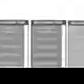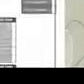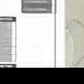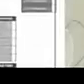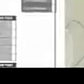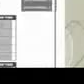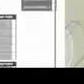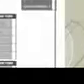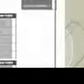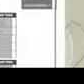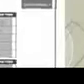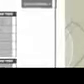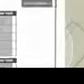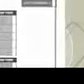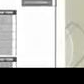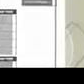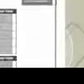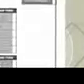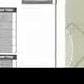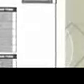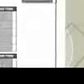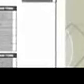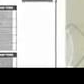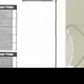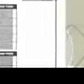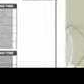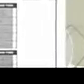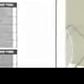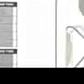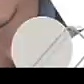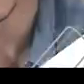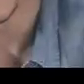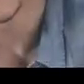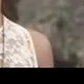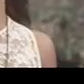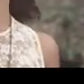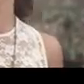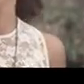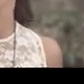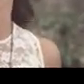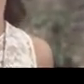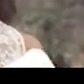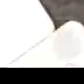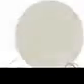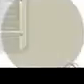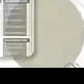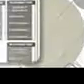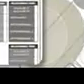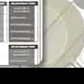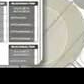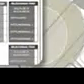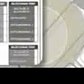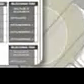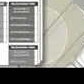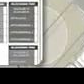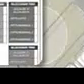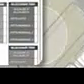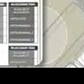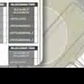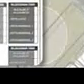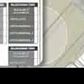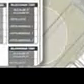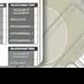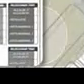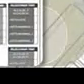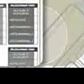o con el botón seleccionar todo en el recuadro superior de la tarjeta de tu preferencia. Todos tenemos los votos fijos, un voto alcalde o alcaldesa,